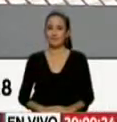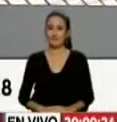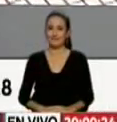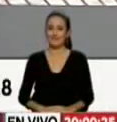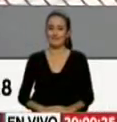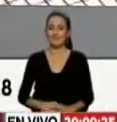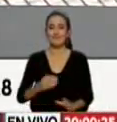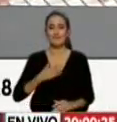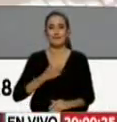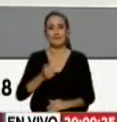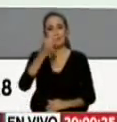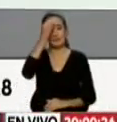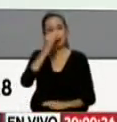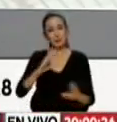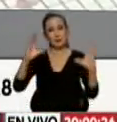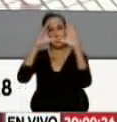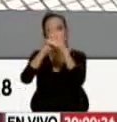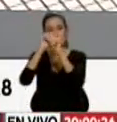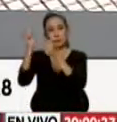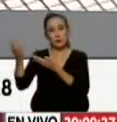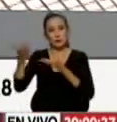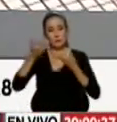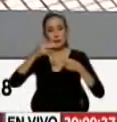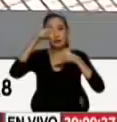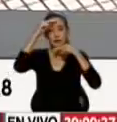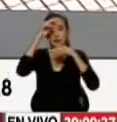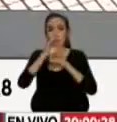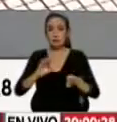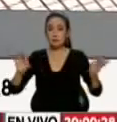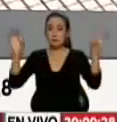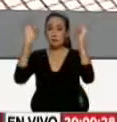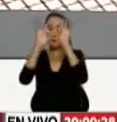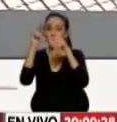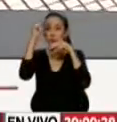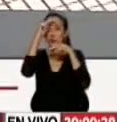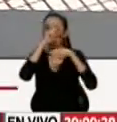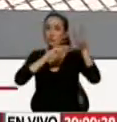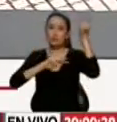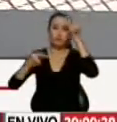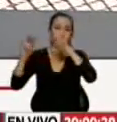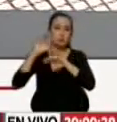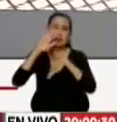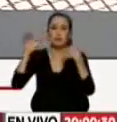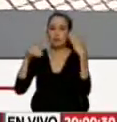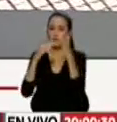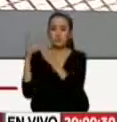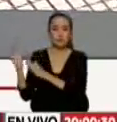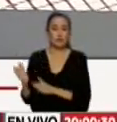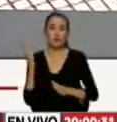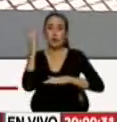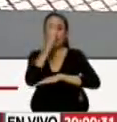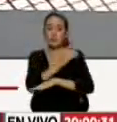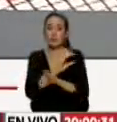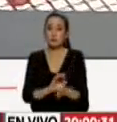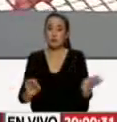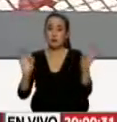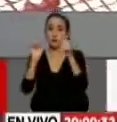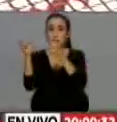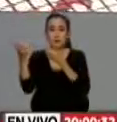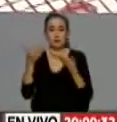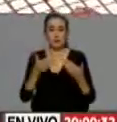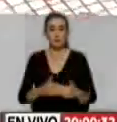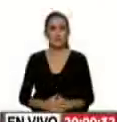¿Qué tal, amigos? Muy buenas noches. Bienvenidos a Telediario Estelar. Enseguida, los titulares de las noticias más importantes de este día.